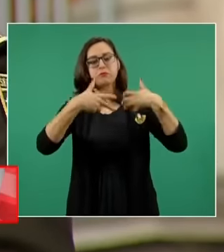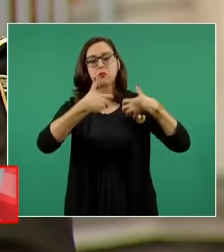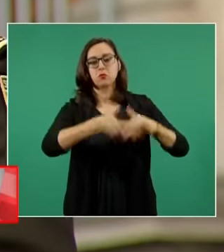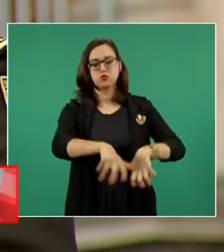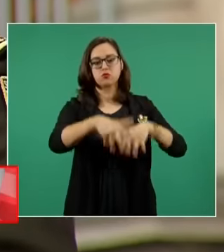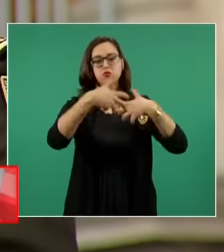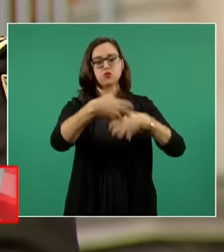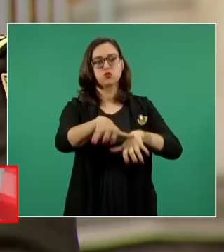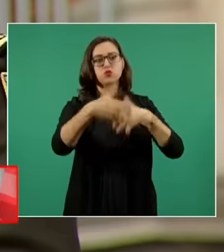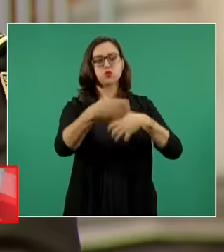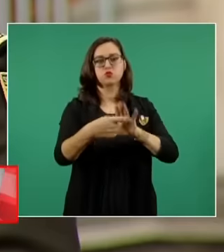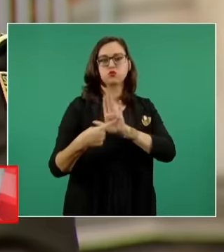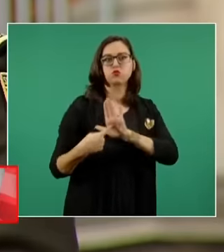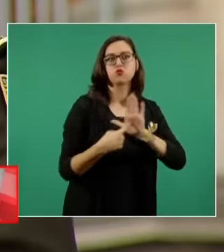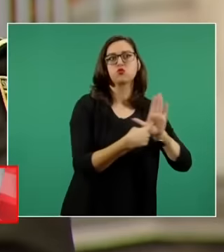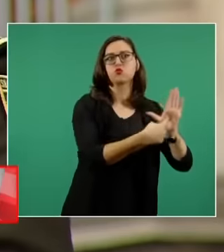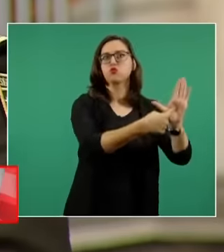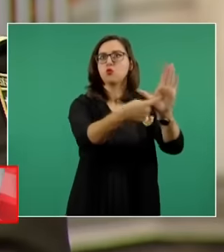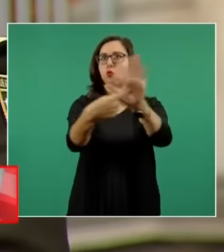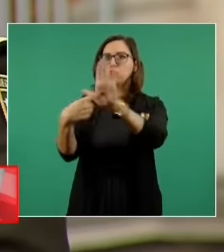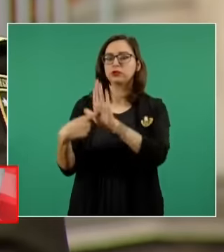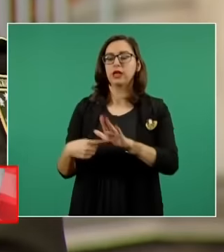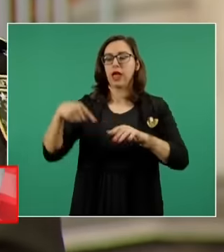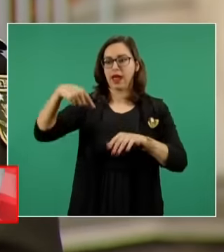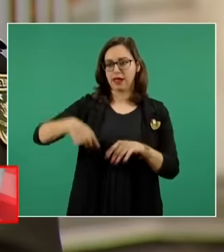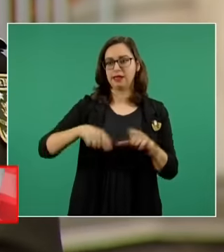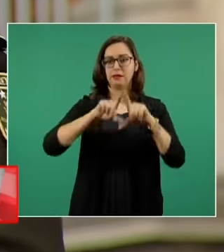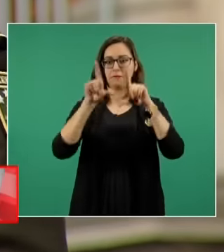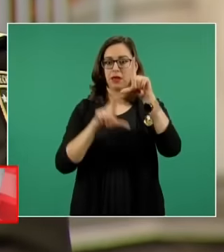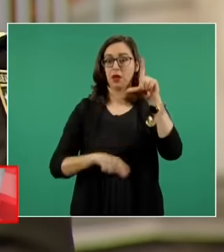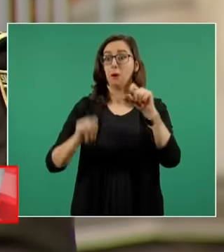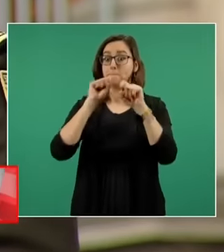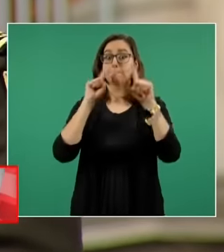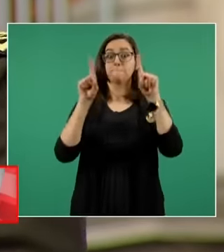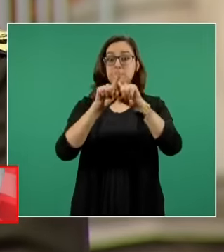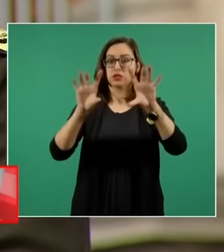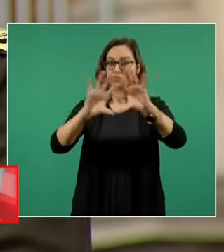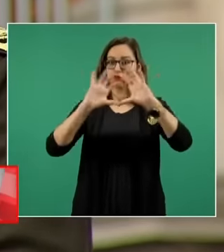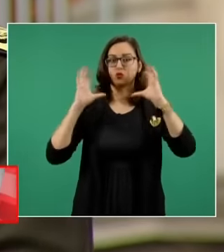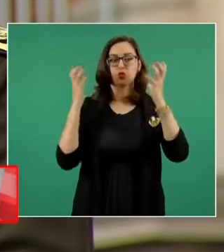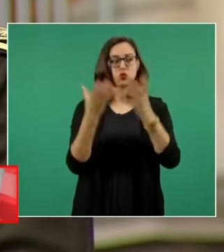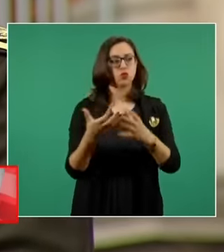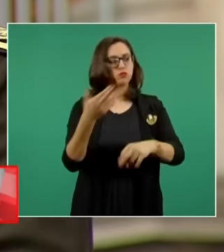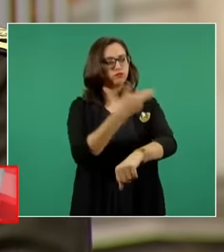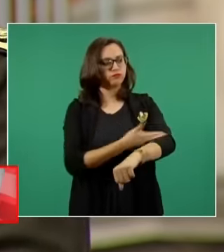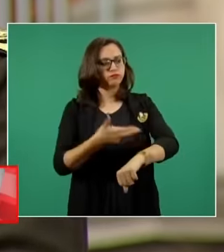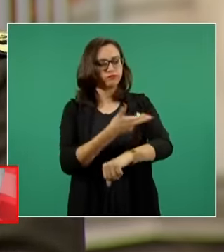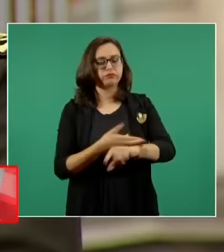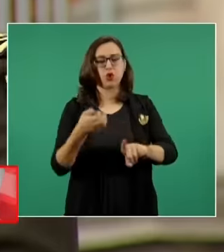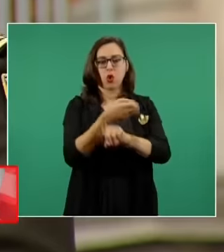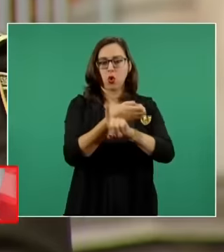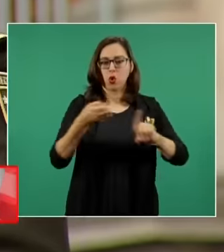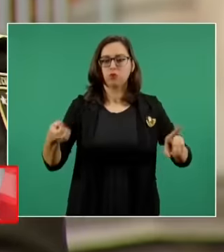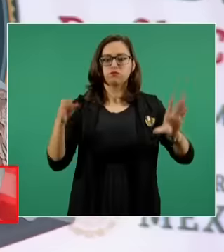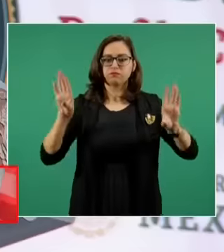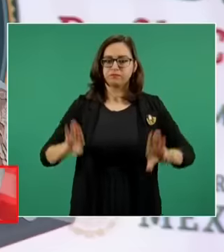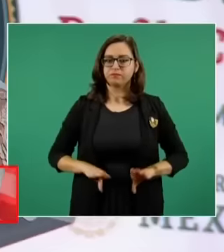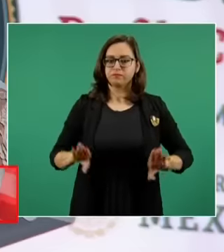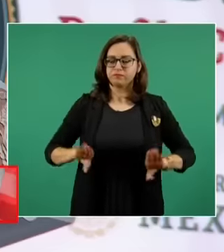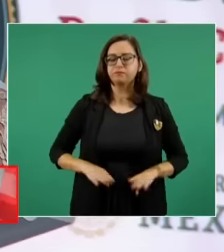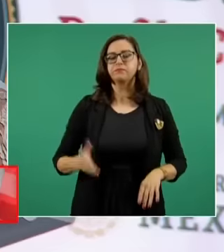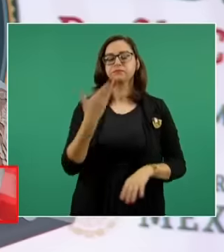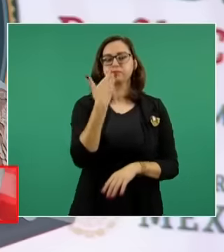pueblo de México y a todo el mundo su adiestramiento, organización, capacidades